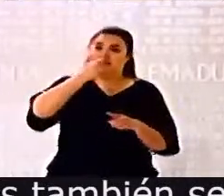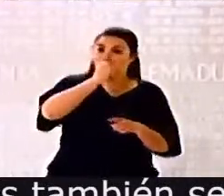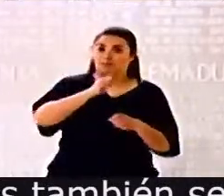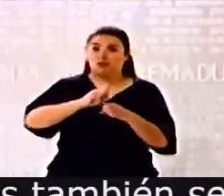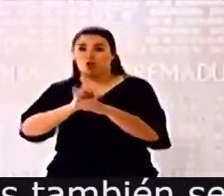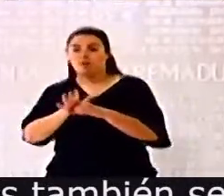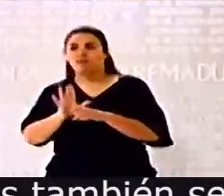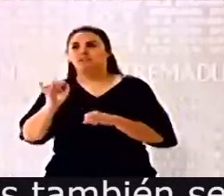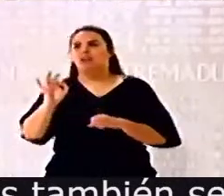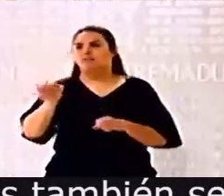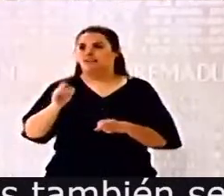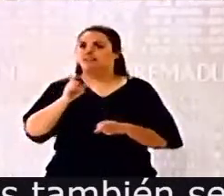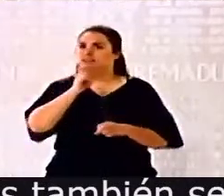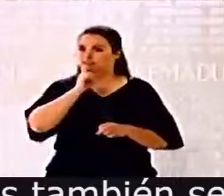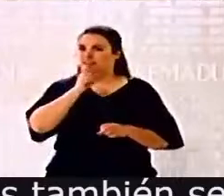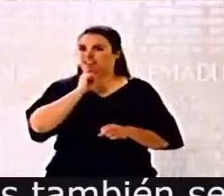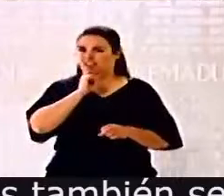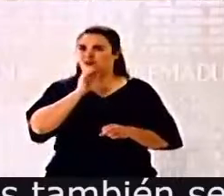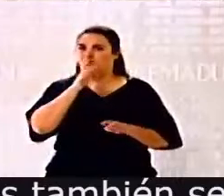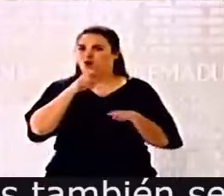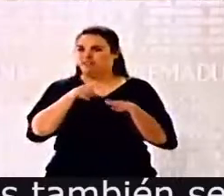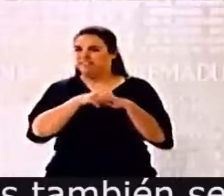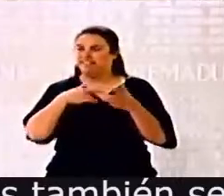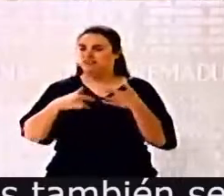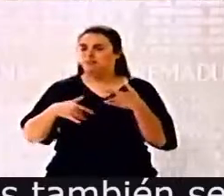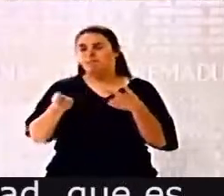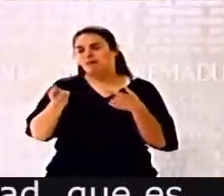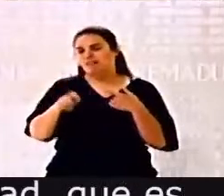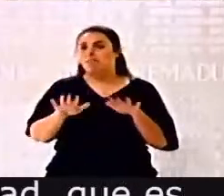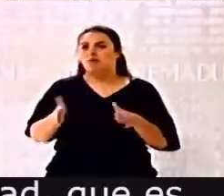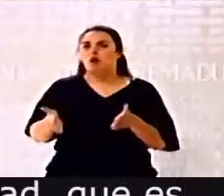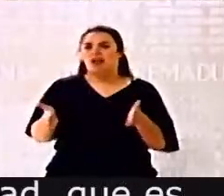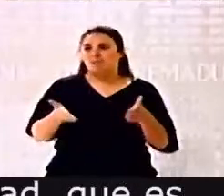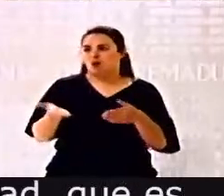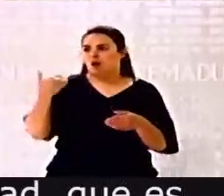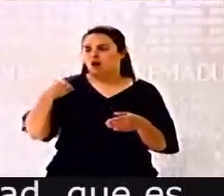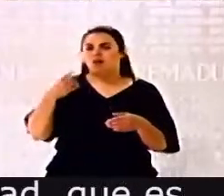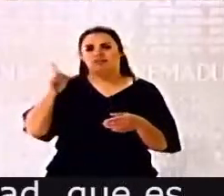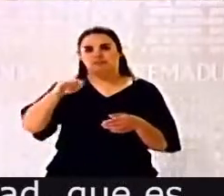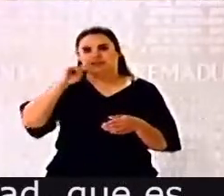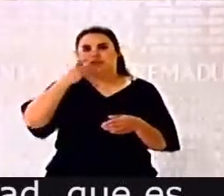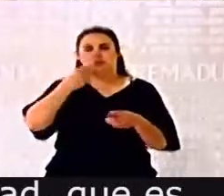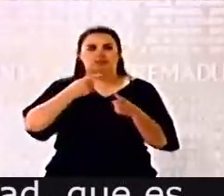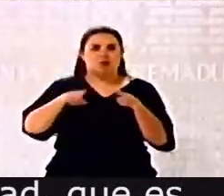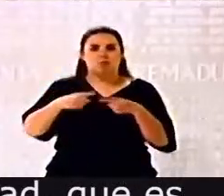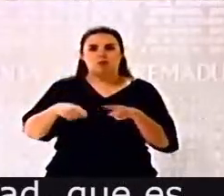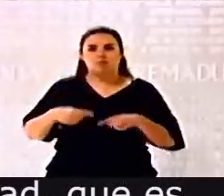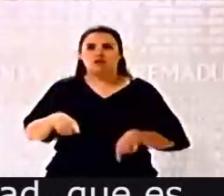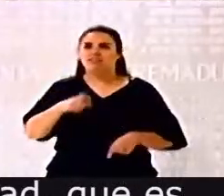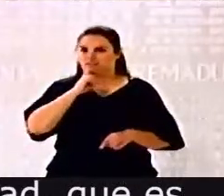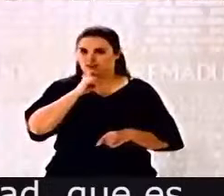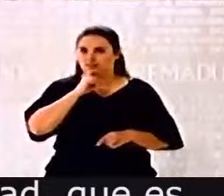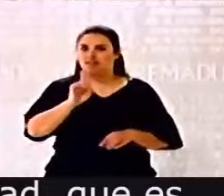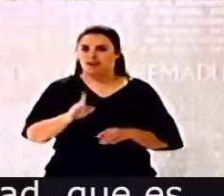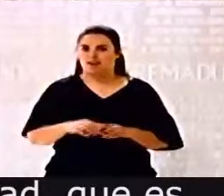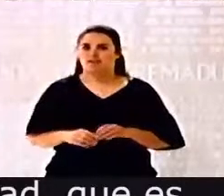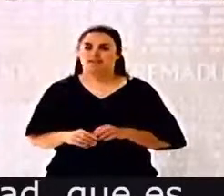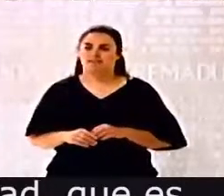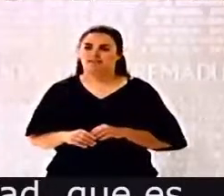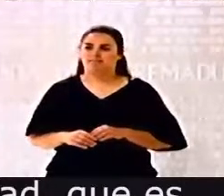es verdad que es difícil. Pero es verdad que hemos tenido otras épocas donde ha habido diagnósticos diferenciales difíciles.